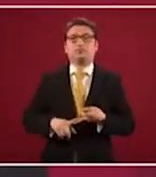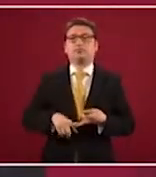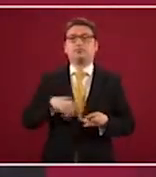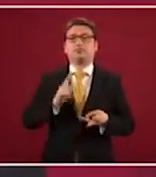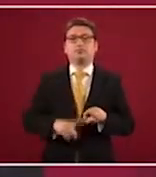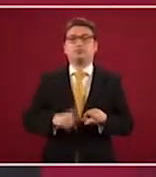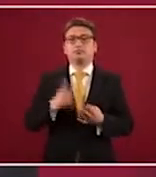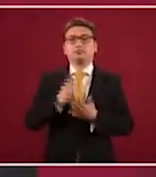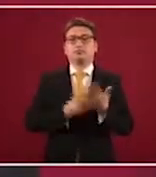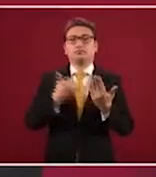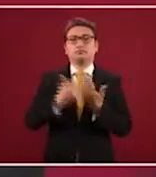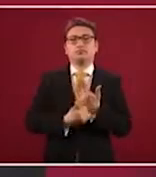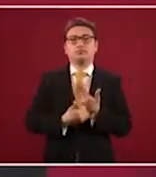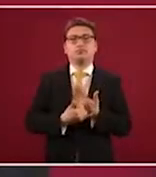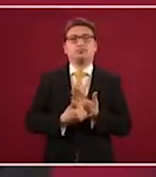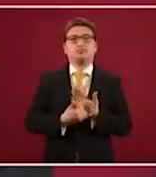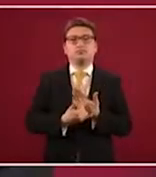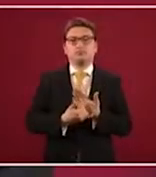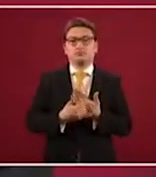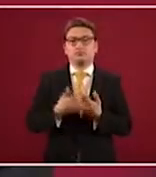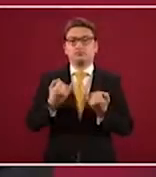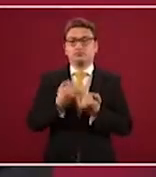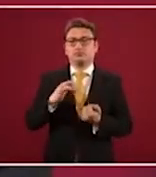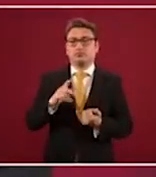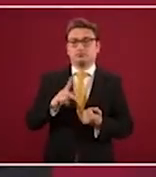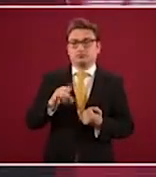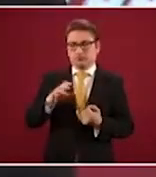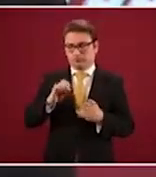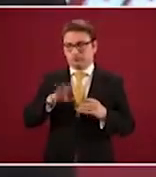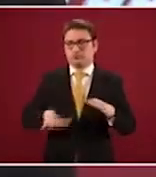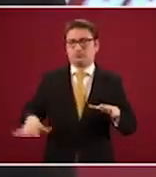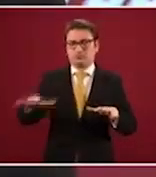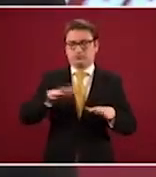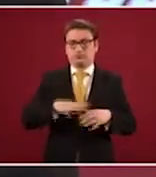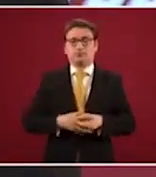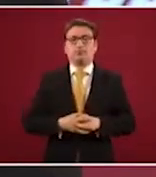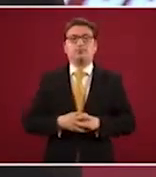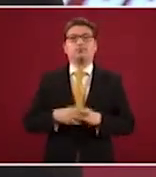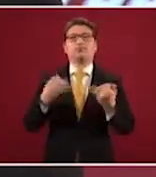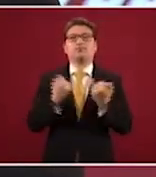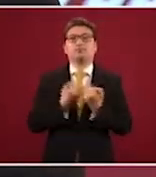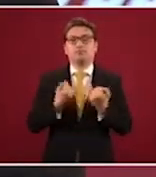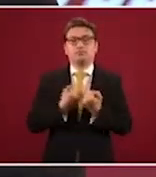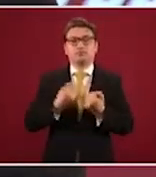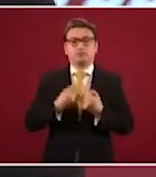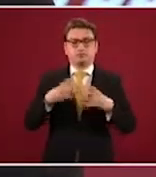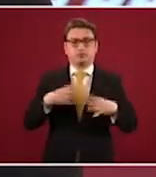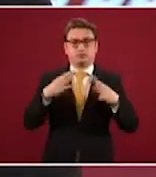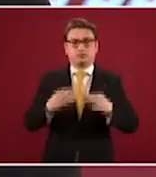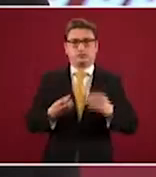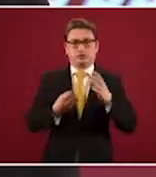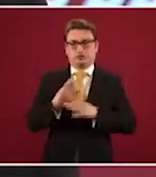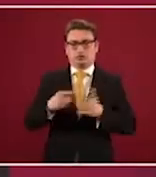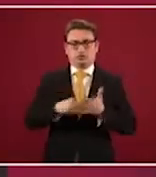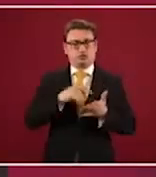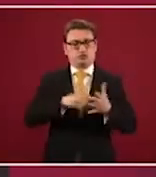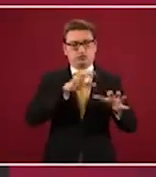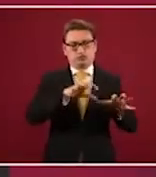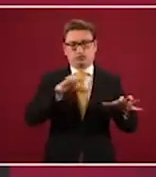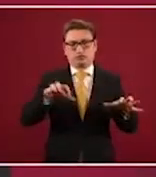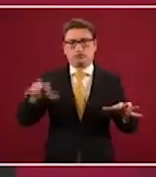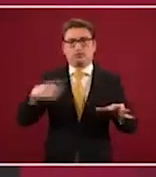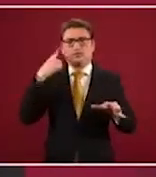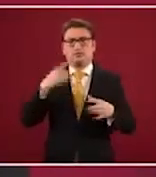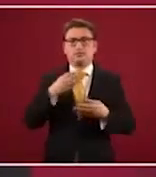del proyecto del Istmo, de la creación de las sucursales que necesitamos